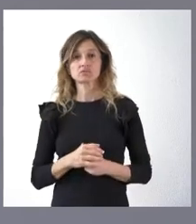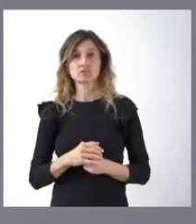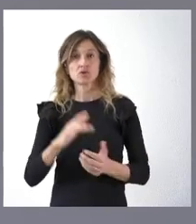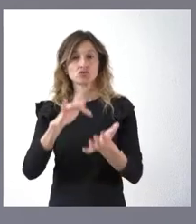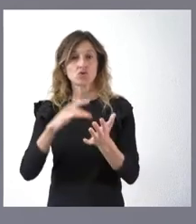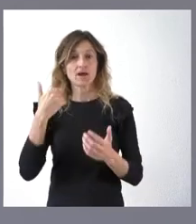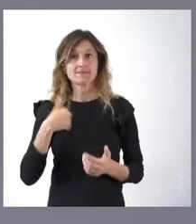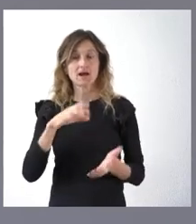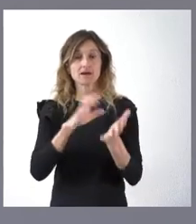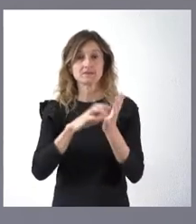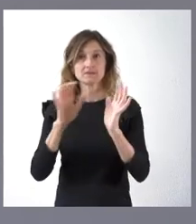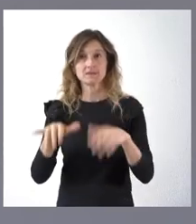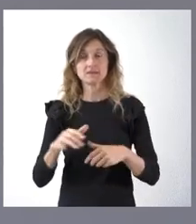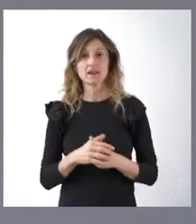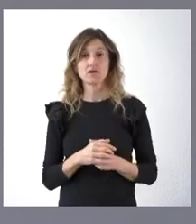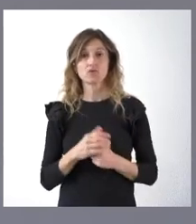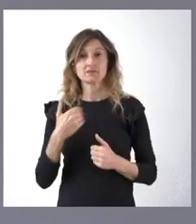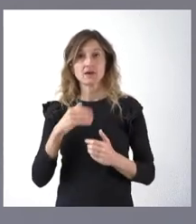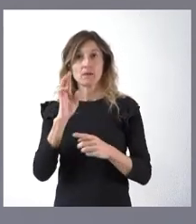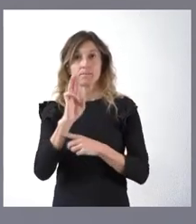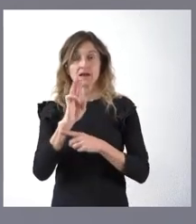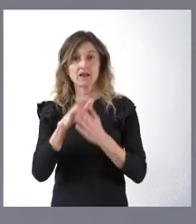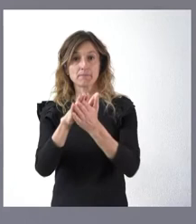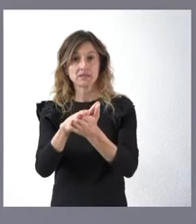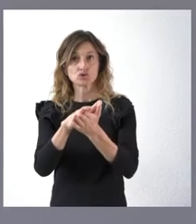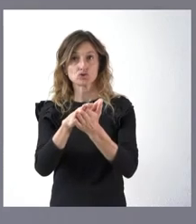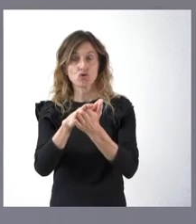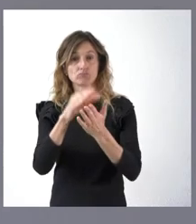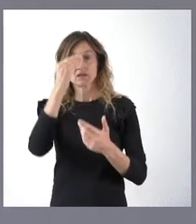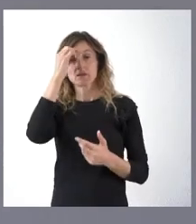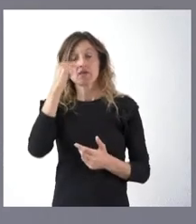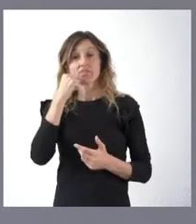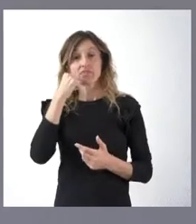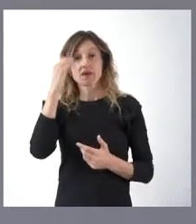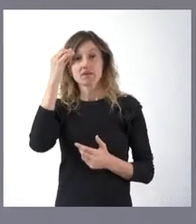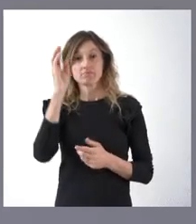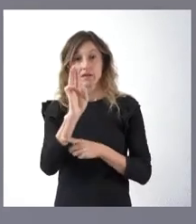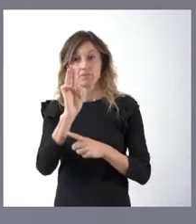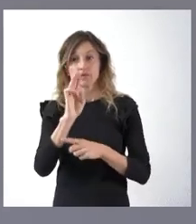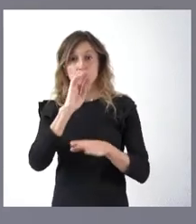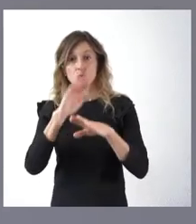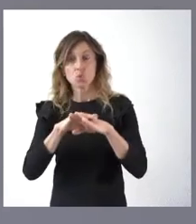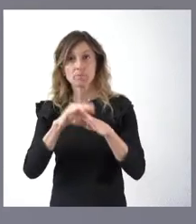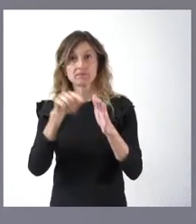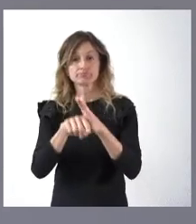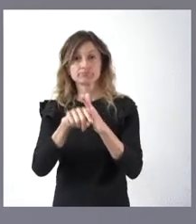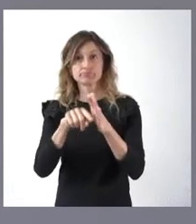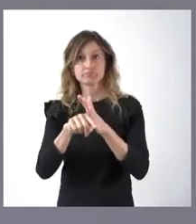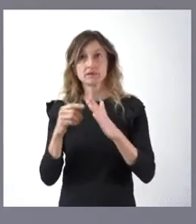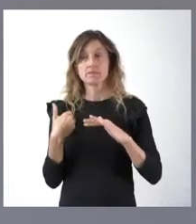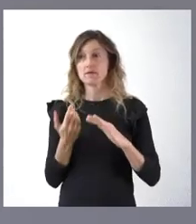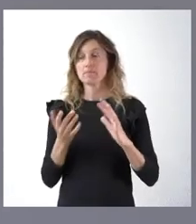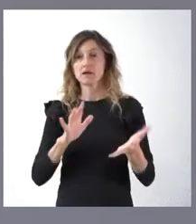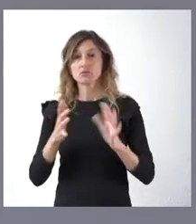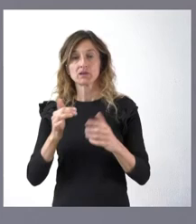en Castilla y león y además como ya está en el parlamento de Castilla y león estamos convencidos de que si el parlamento de Castilla y león cumple los trámites que más o menos aparejado